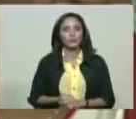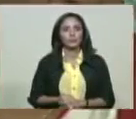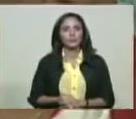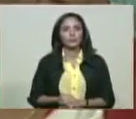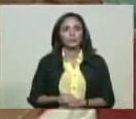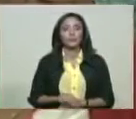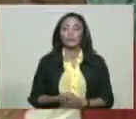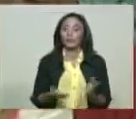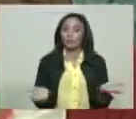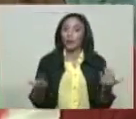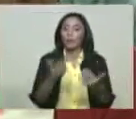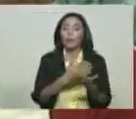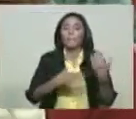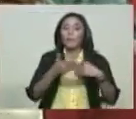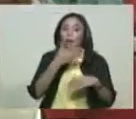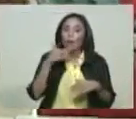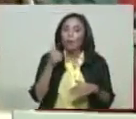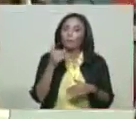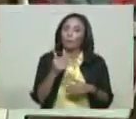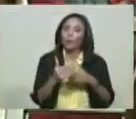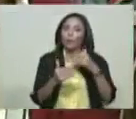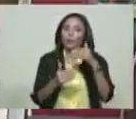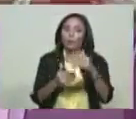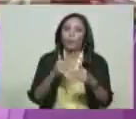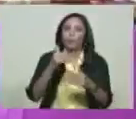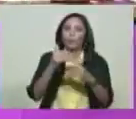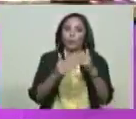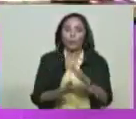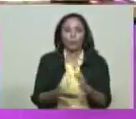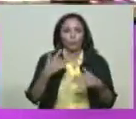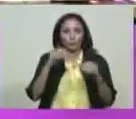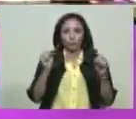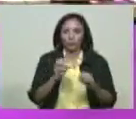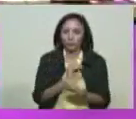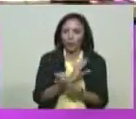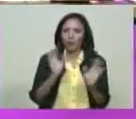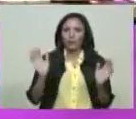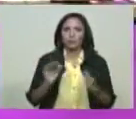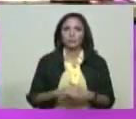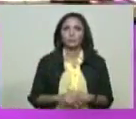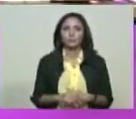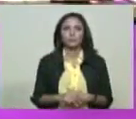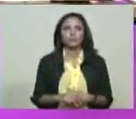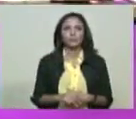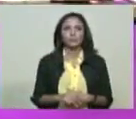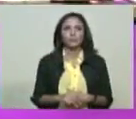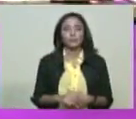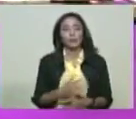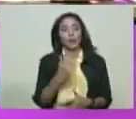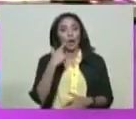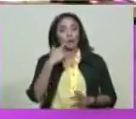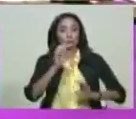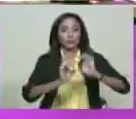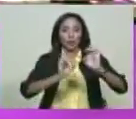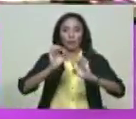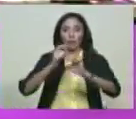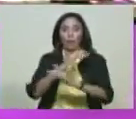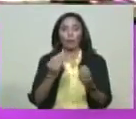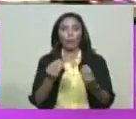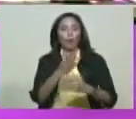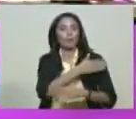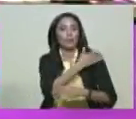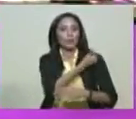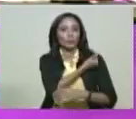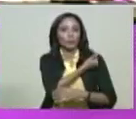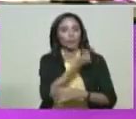y continuar mejorando seguro que si nos ponemos a ser críticos de la dirección nacional podríamos